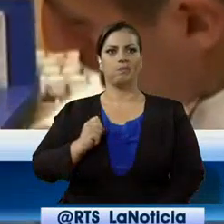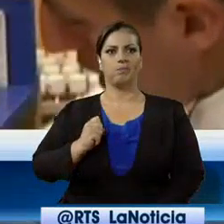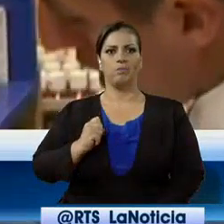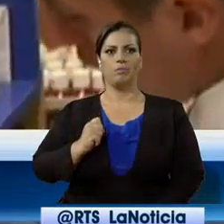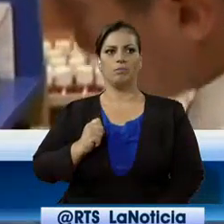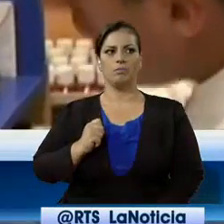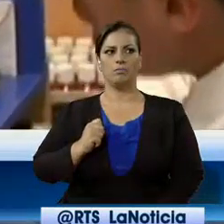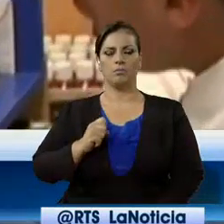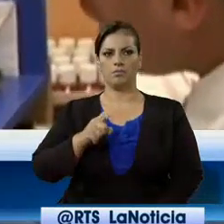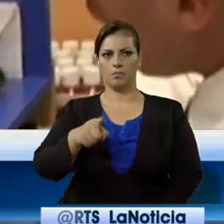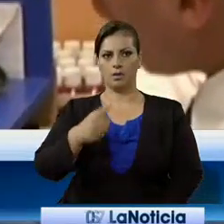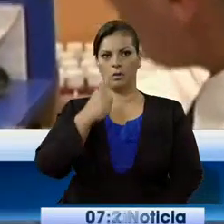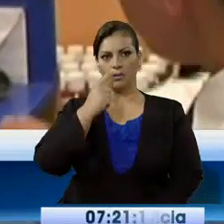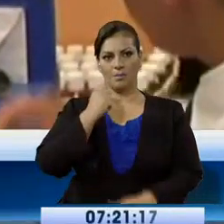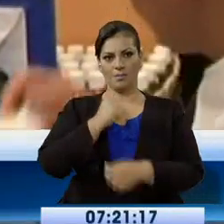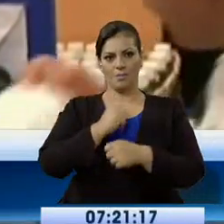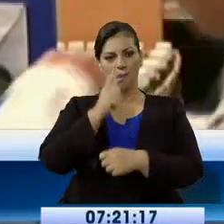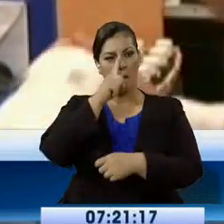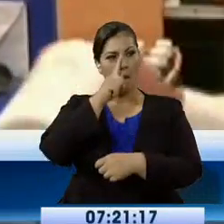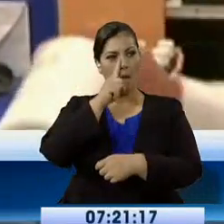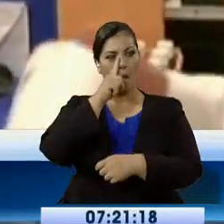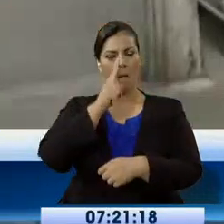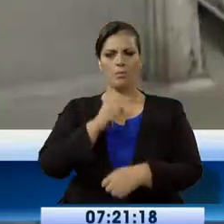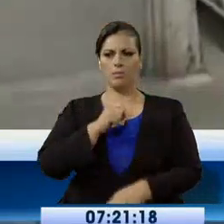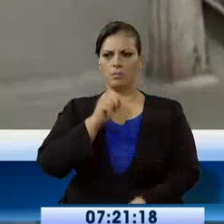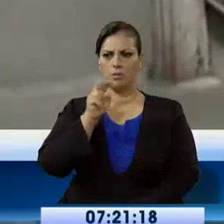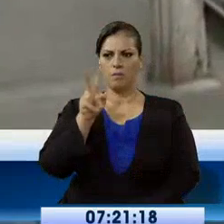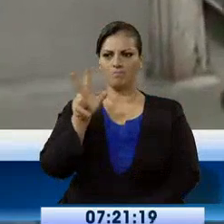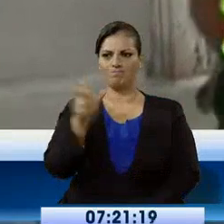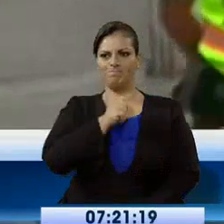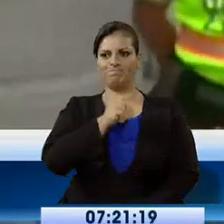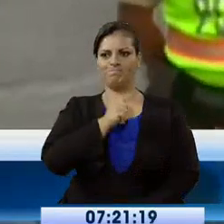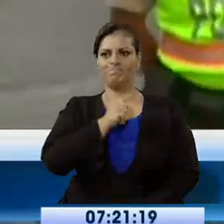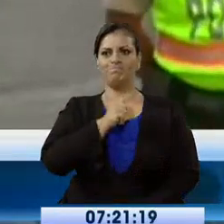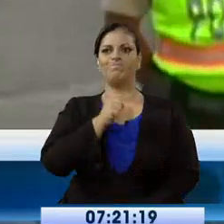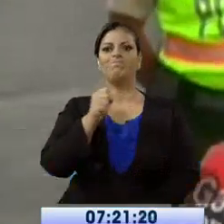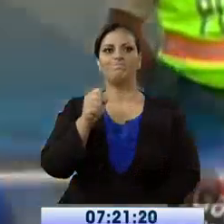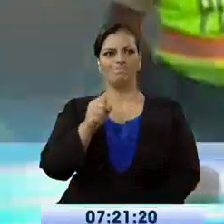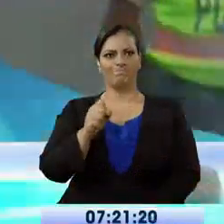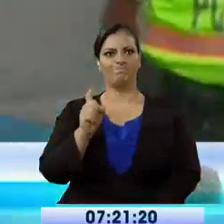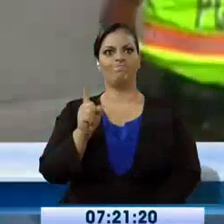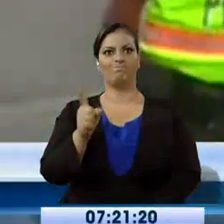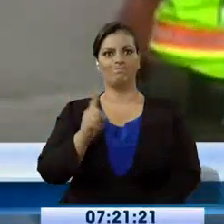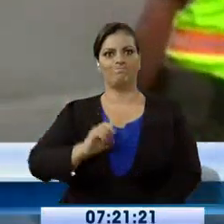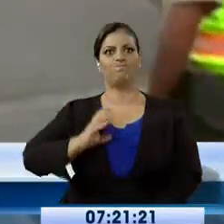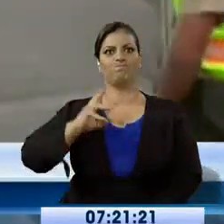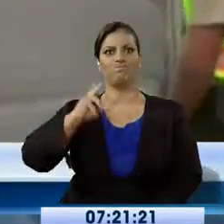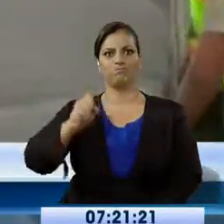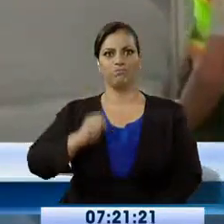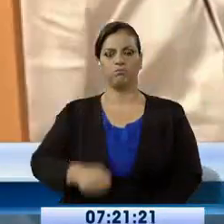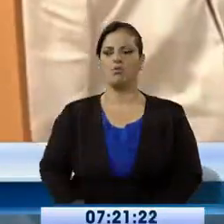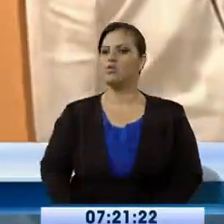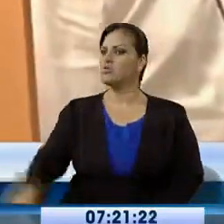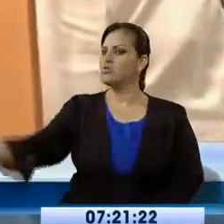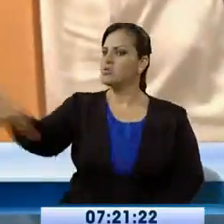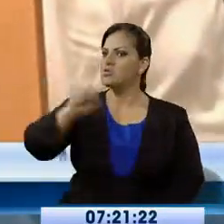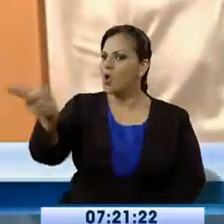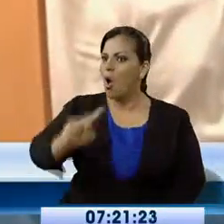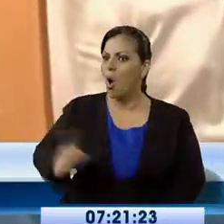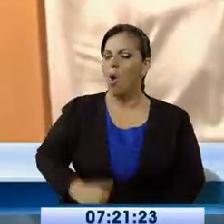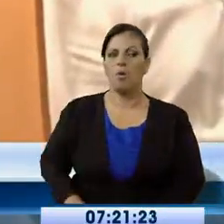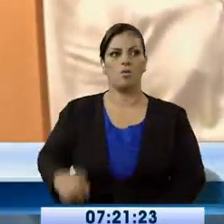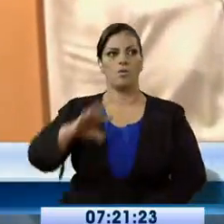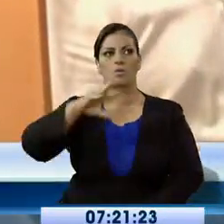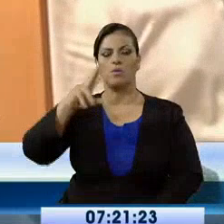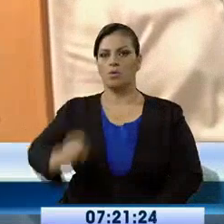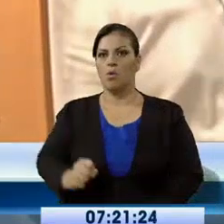de los cajeros del negocio se percató de lo que ocurría. Y quiere impedir. Las personas empiezan a forcejear. Un transeúnte que